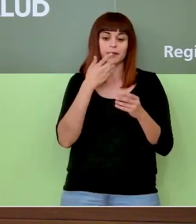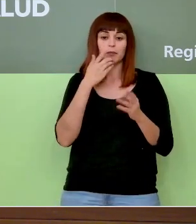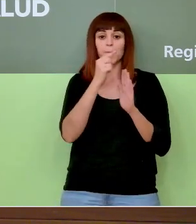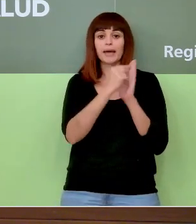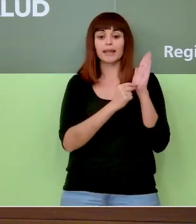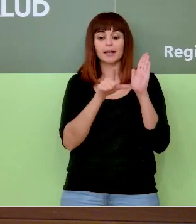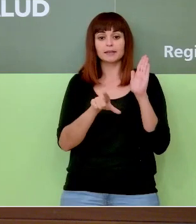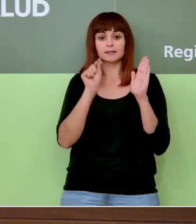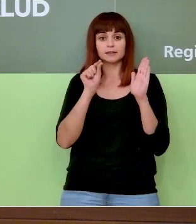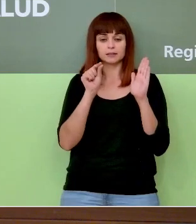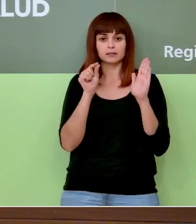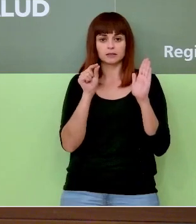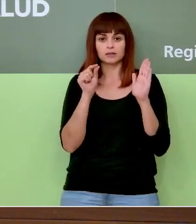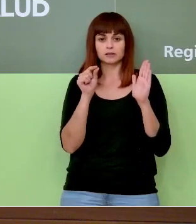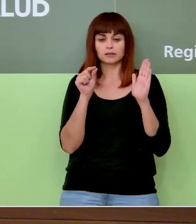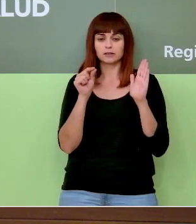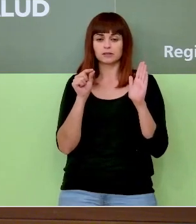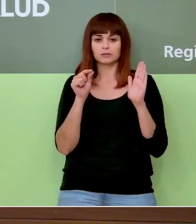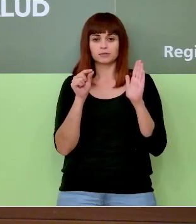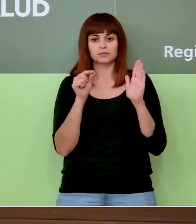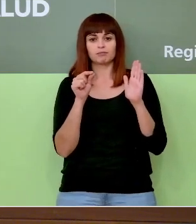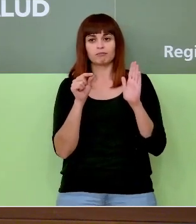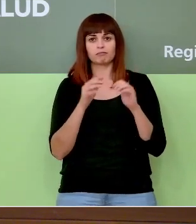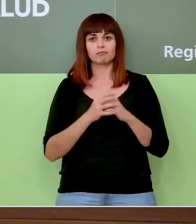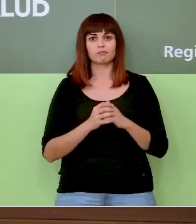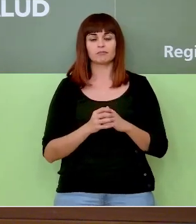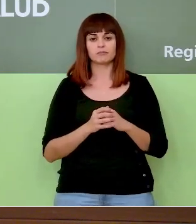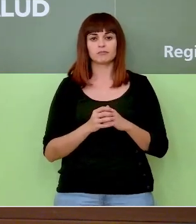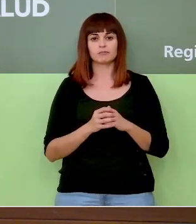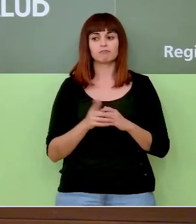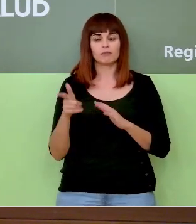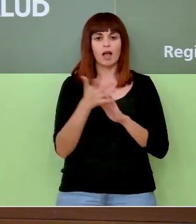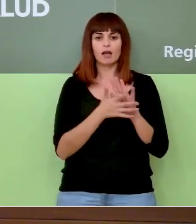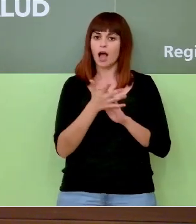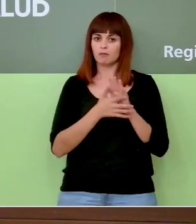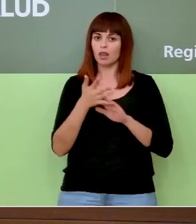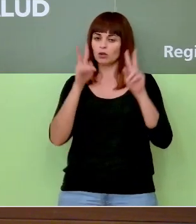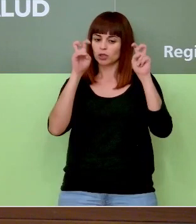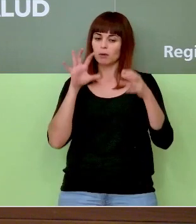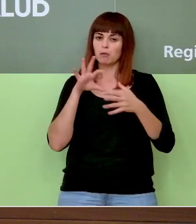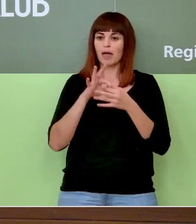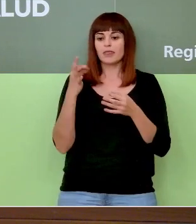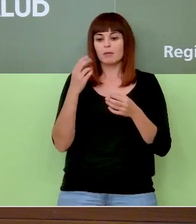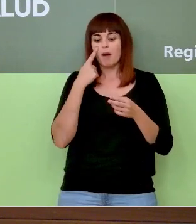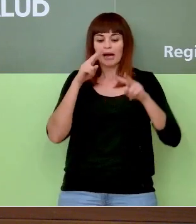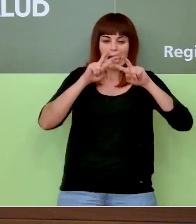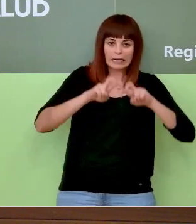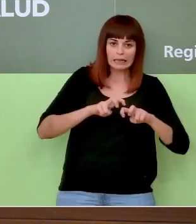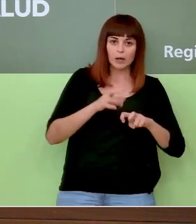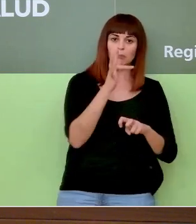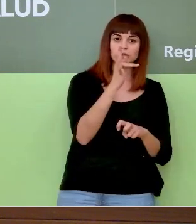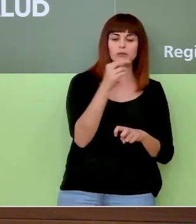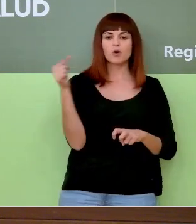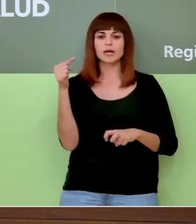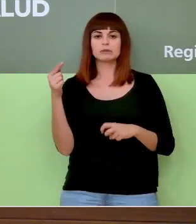medidas cualquier toma de medidas está sobre la mesa y, lógicamente, habrá que analizar los pros y los contras.